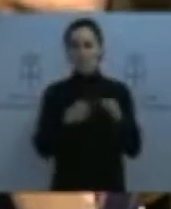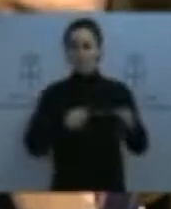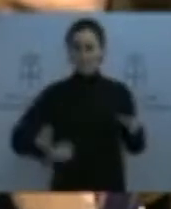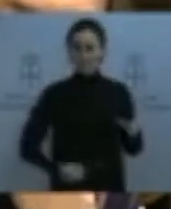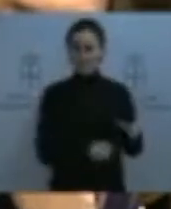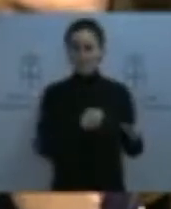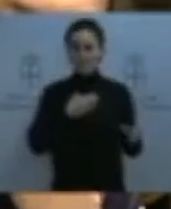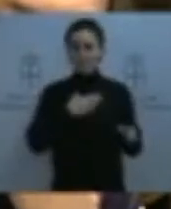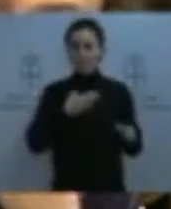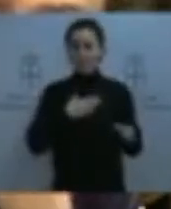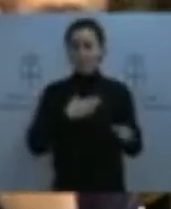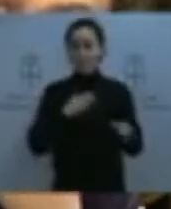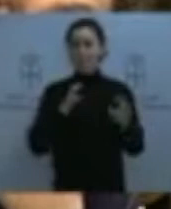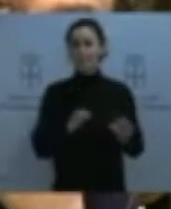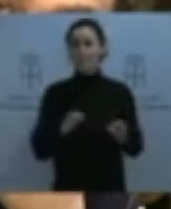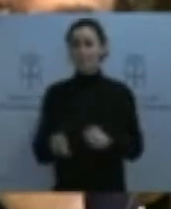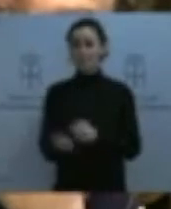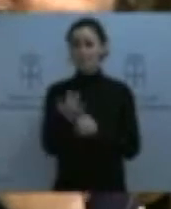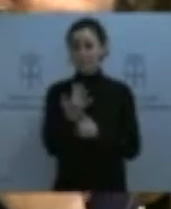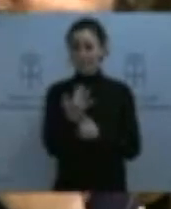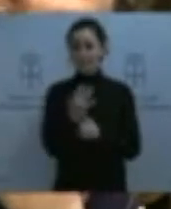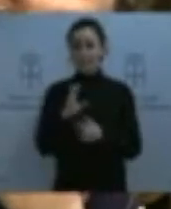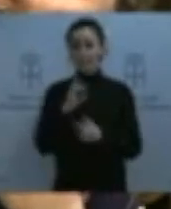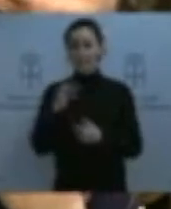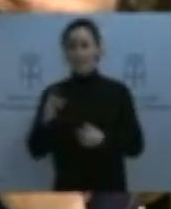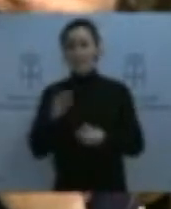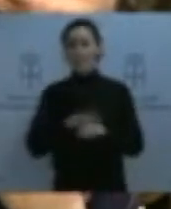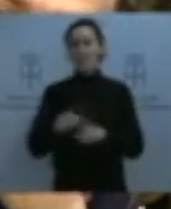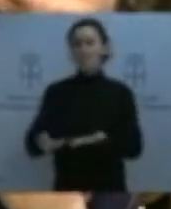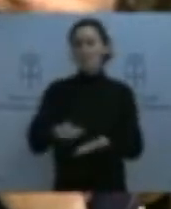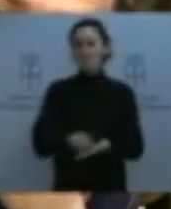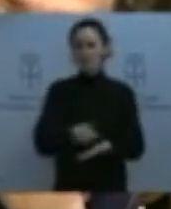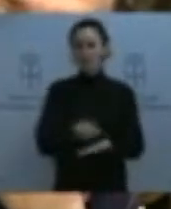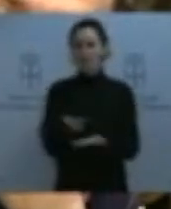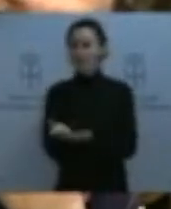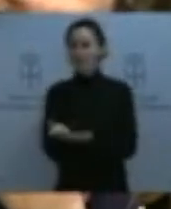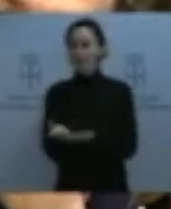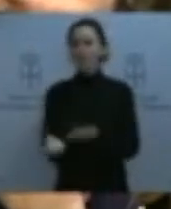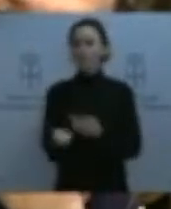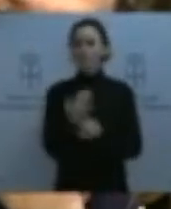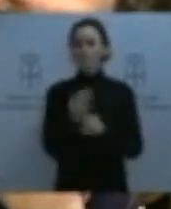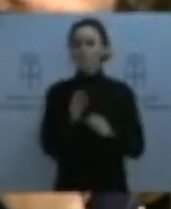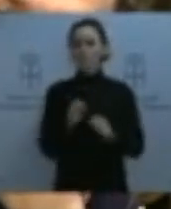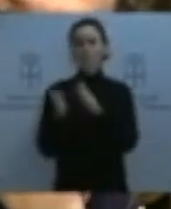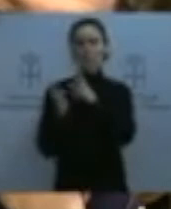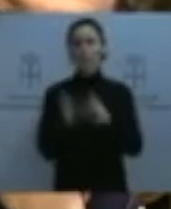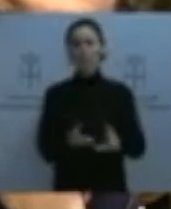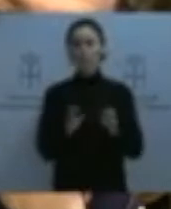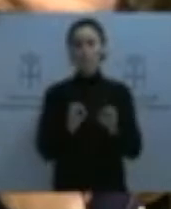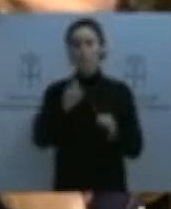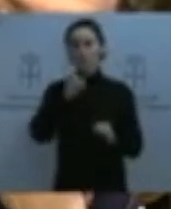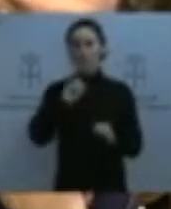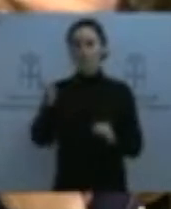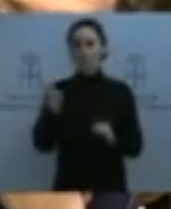Asturias, un CD en base a una solicitud de información que habíamos realizado. Pedíamos la contabilidad de la